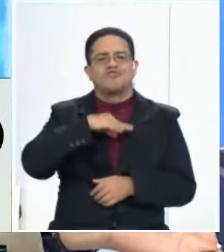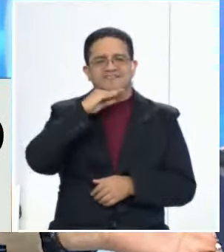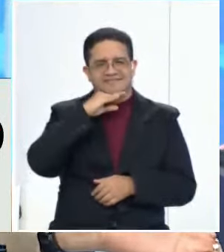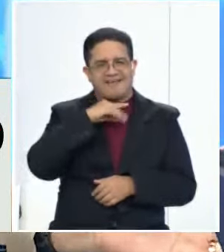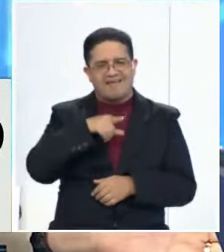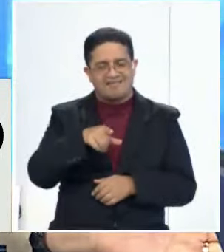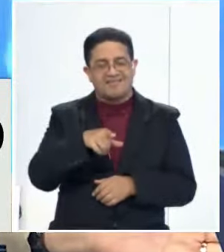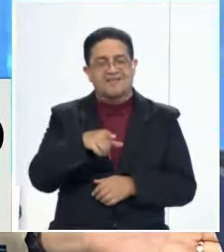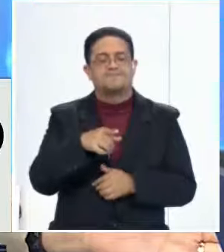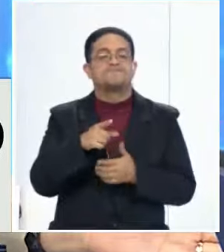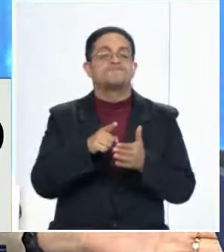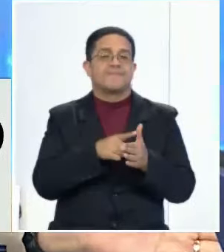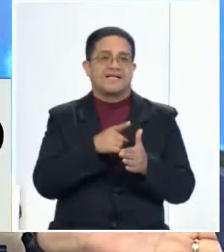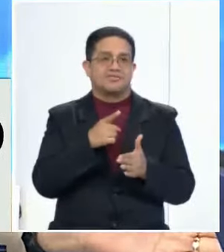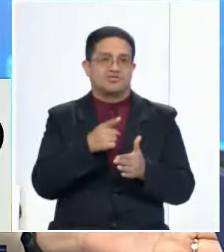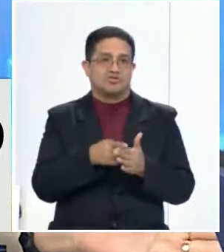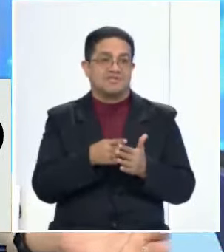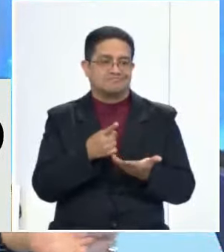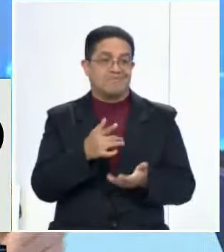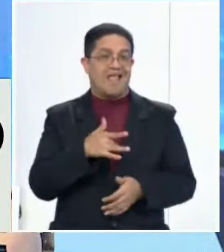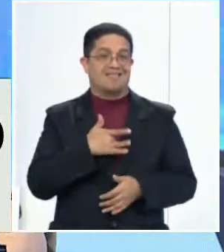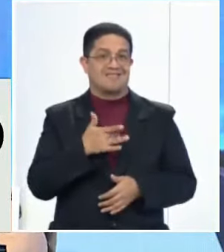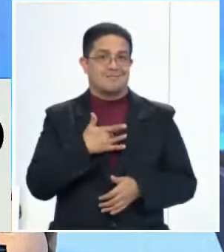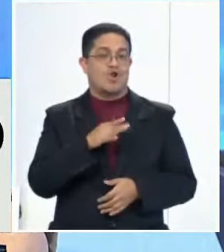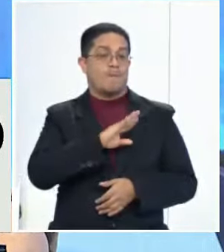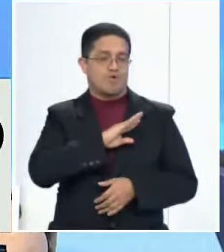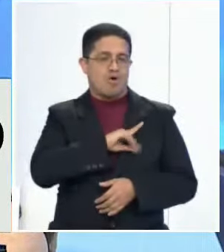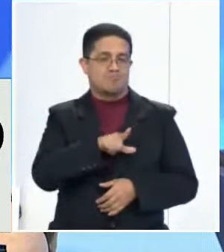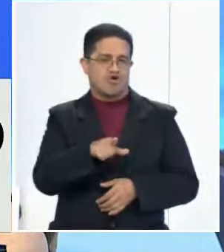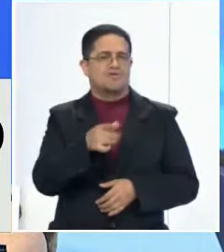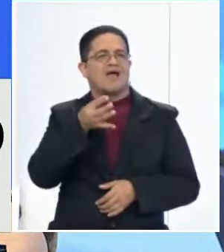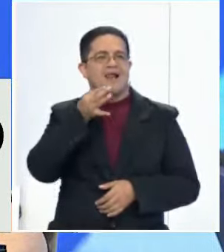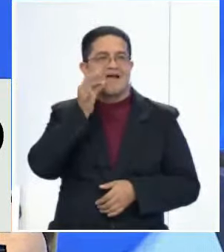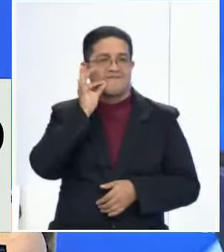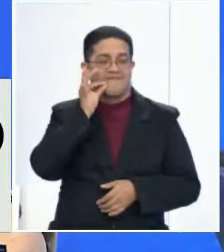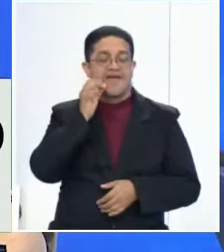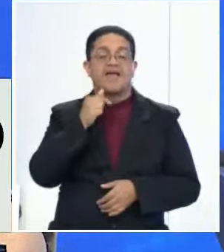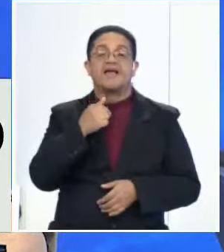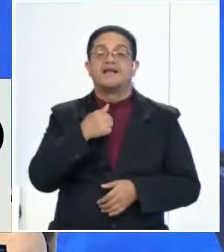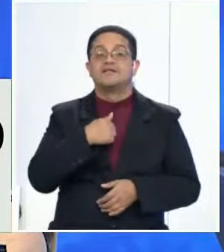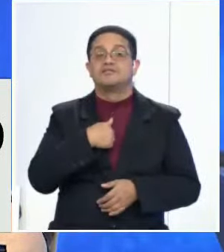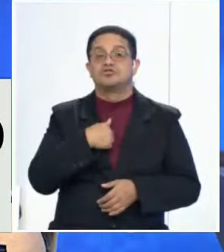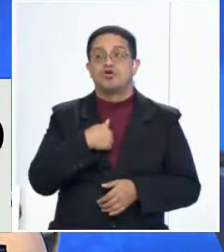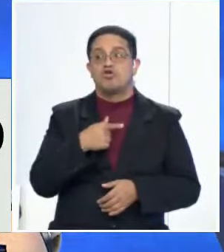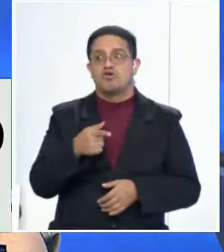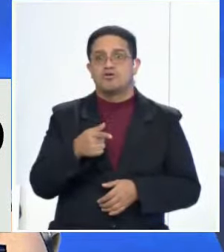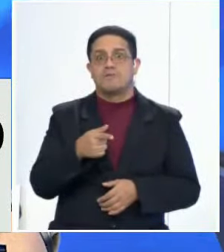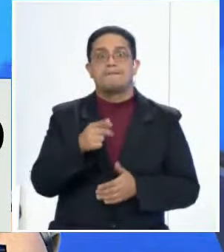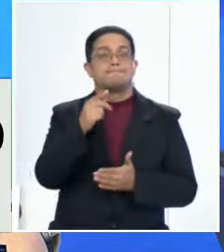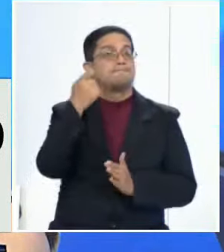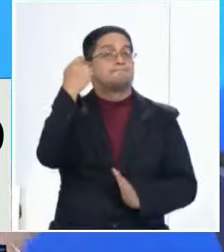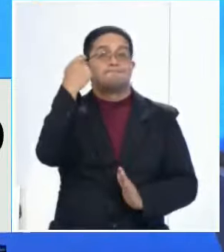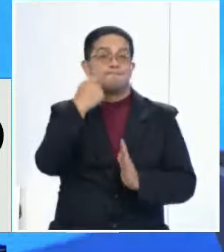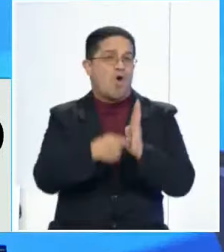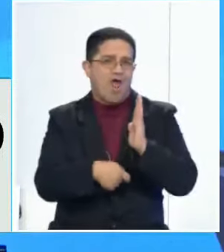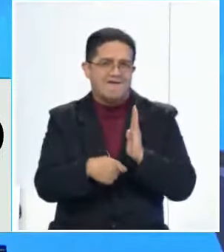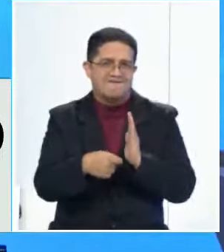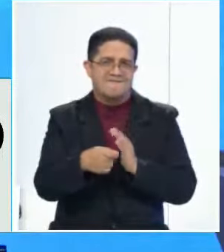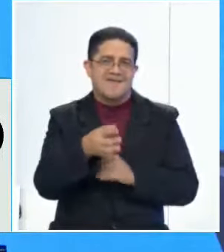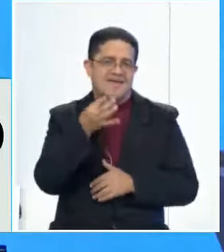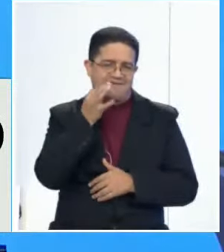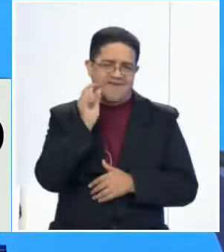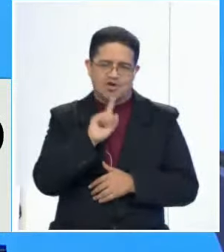Es simplemente un estímulo ocasionado por la cafeína. Yo particularmente, yo nunca le quito el café a nadie. Yo tomo café. Y yo vengo